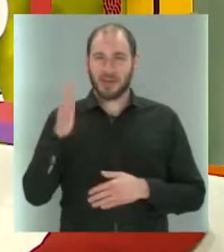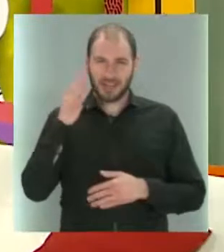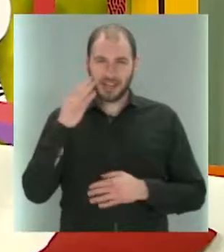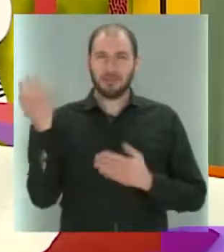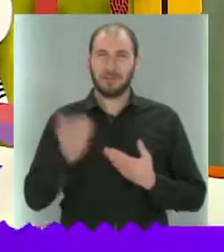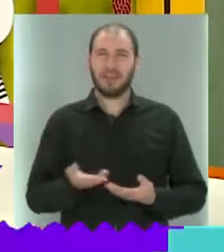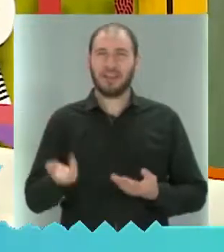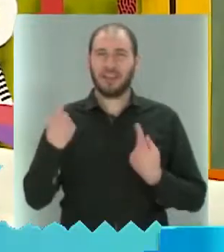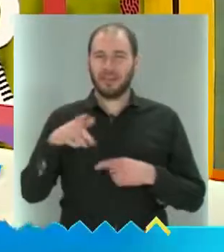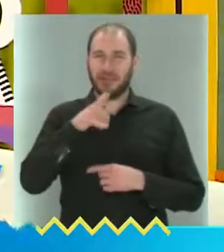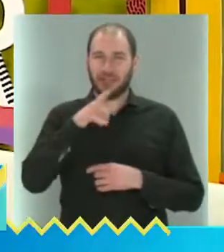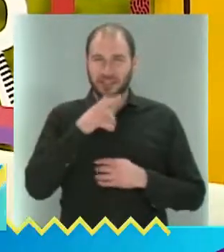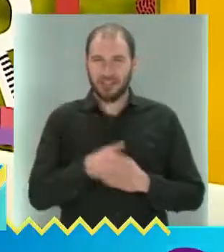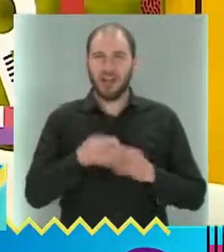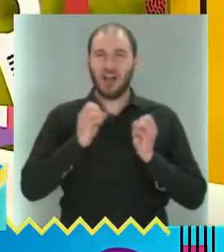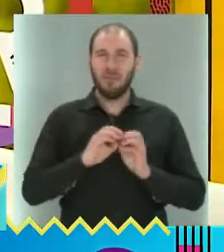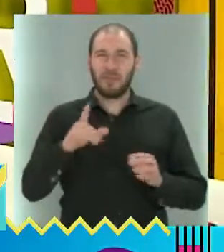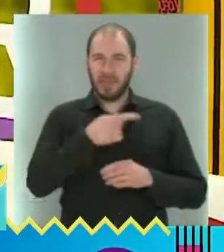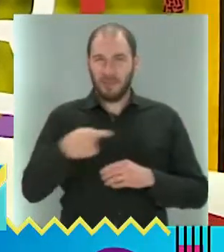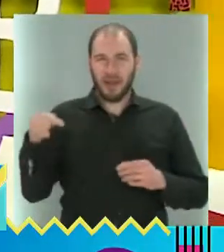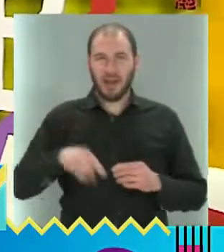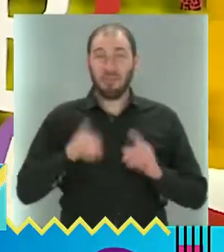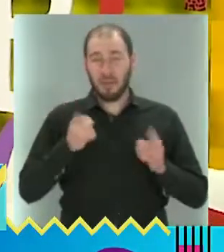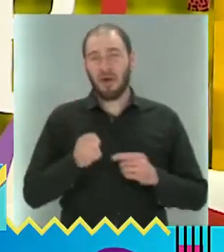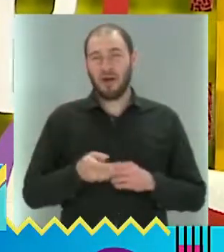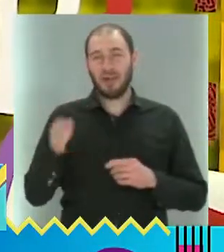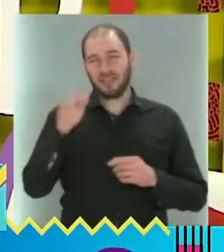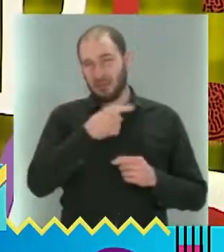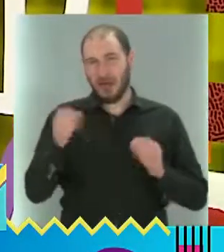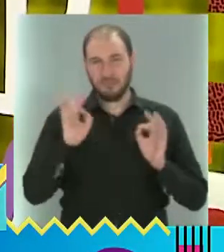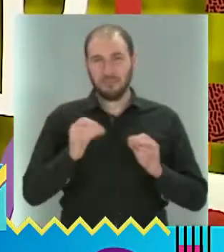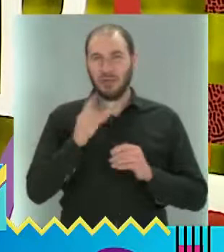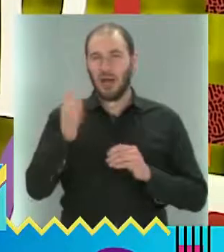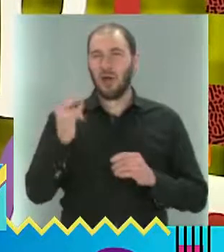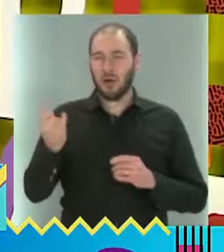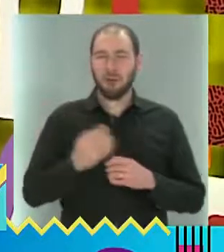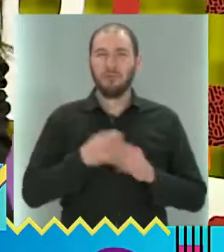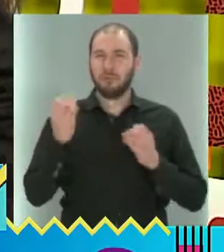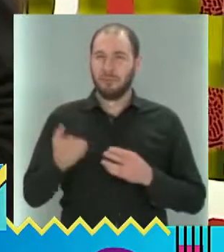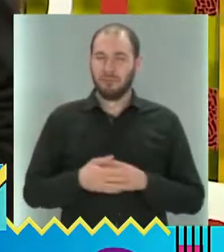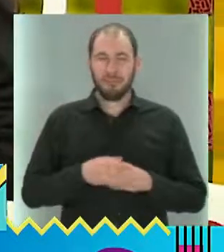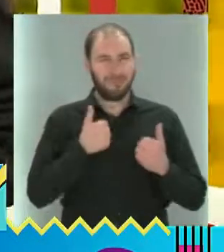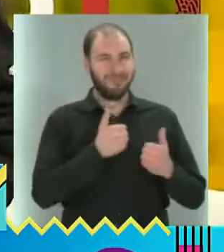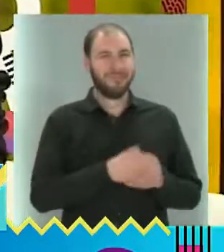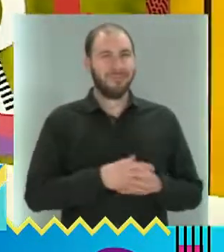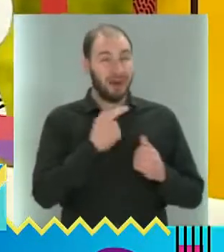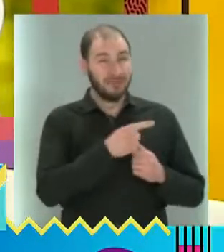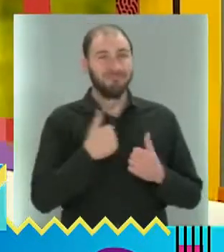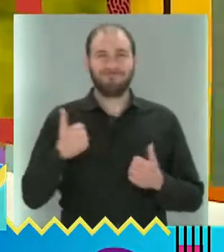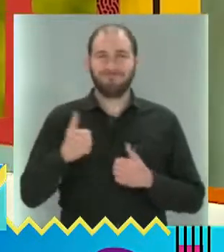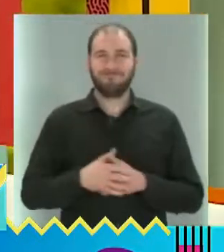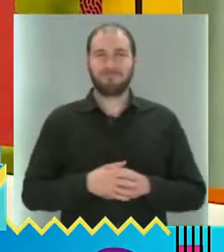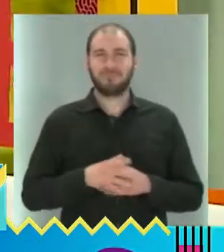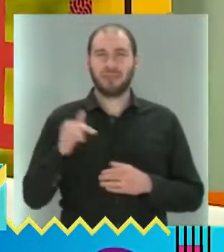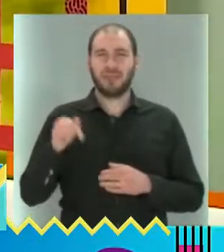buenas tardes, bienvenidos a Distintos Parecidos. Arrancamos la semana como todas las semanas en Señalu, por supuesto. ¿Cómo estás, Caro? Bien, muy bien, Fer. ¿Vos? Bien,